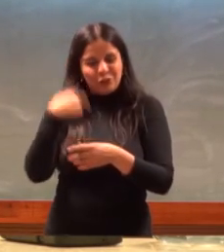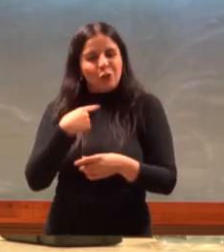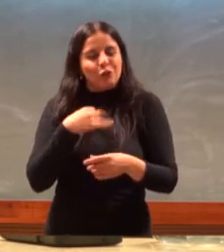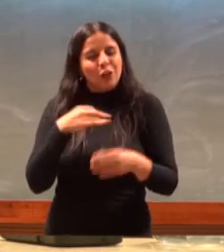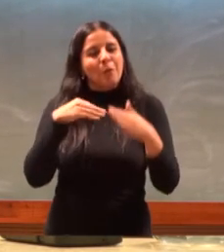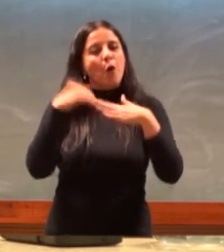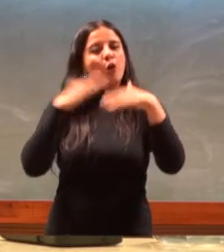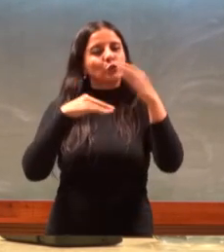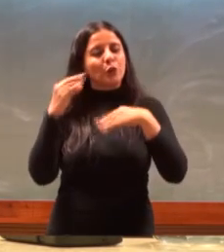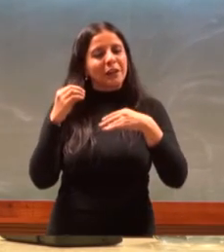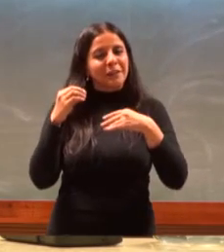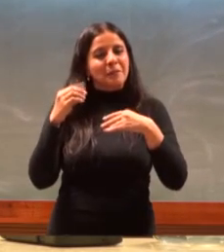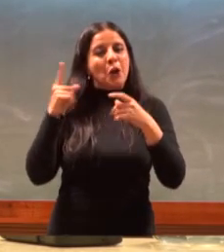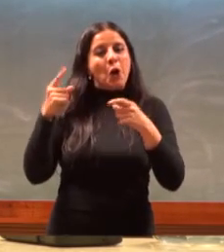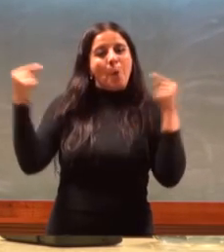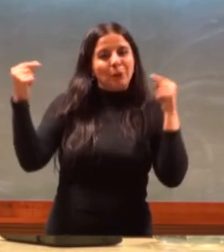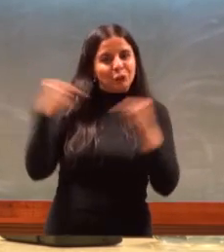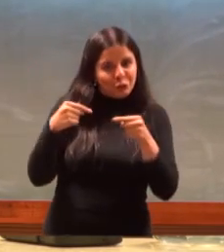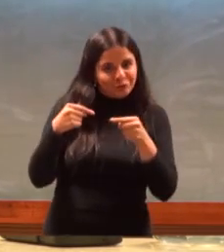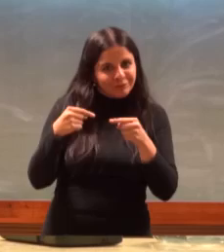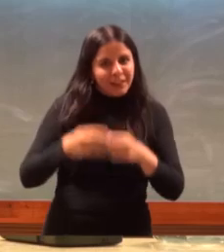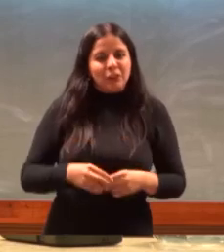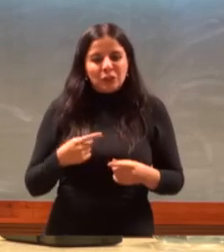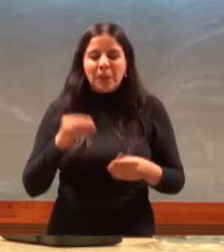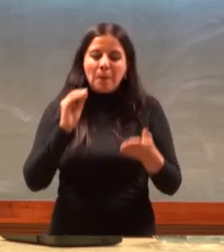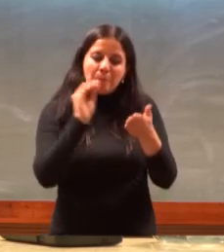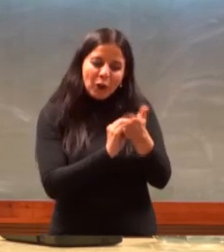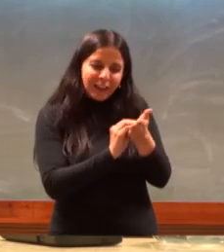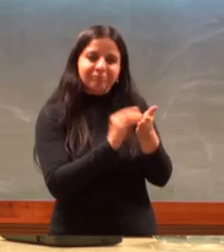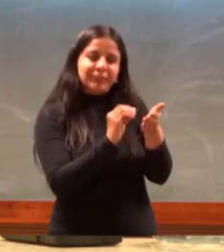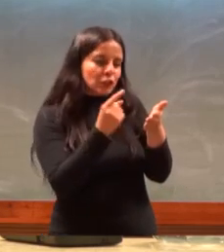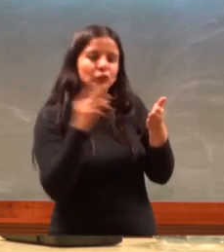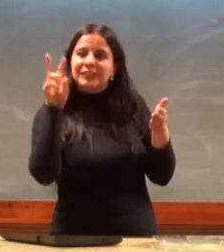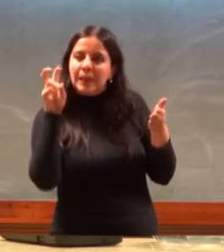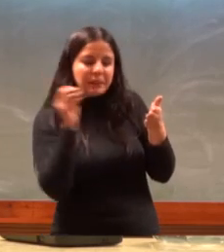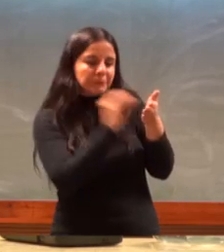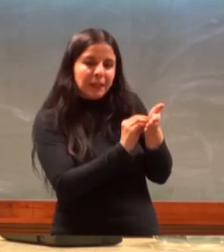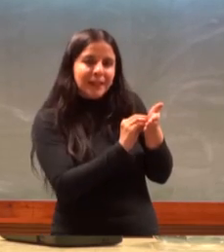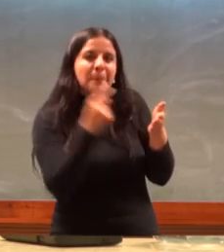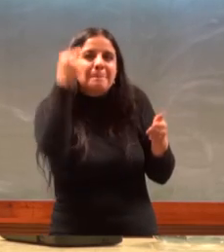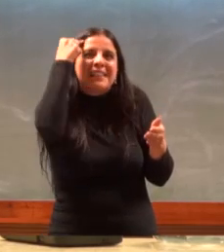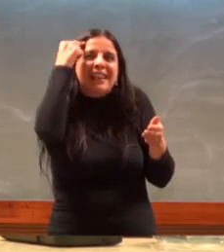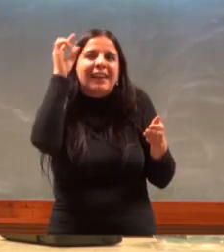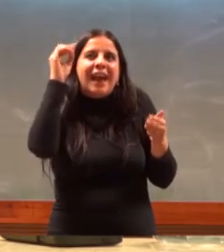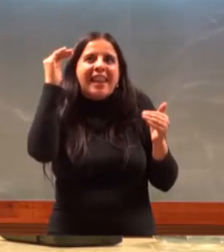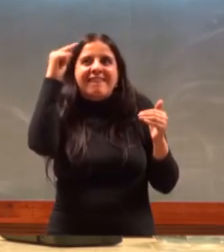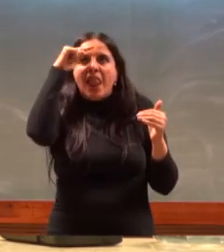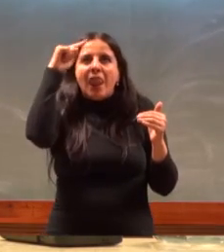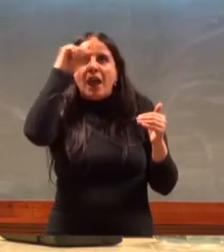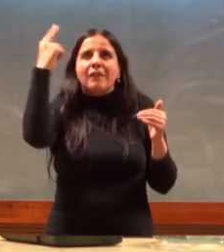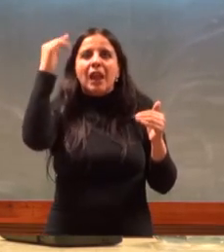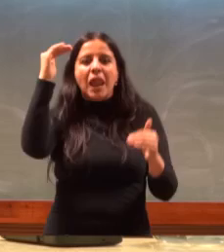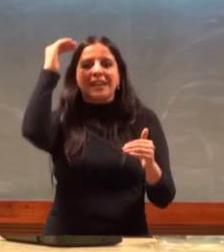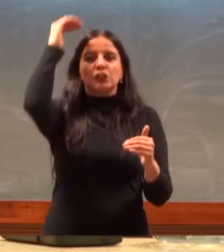necesitamos poner estos temas en agenda y ponerlos en agenda nacional no solamente en la